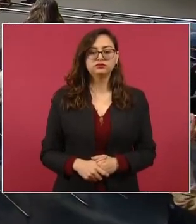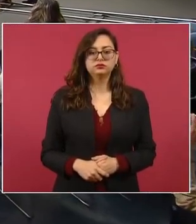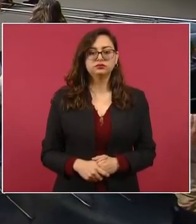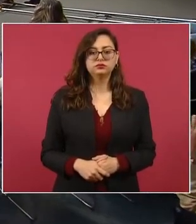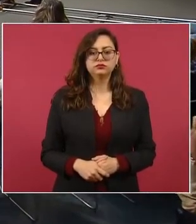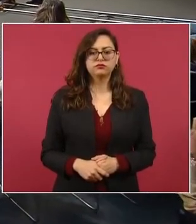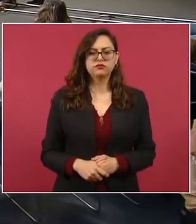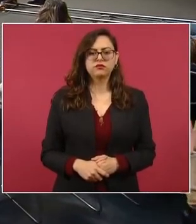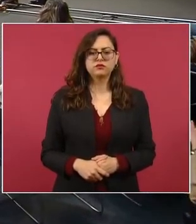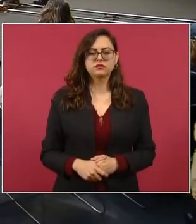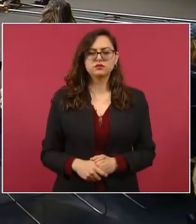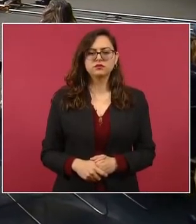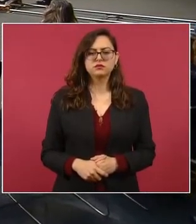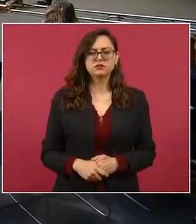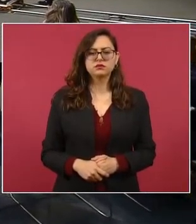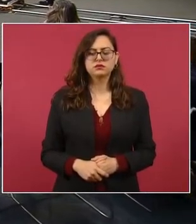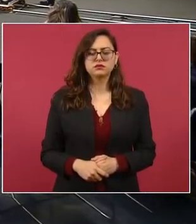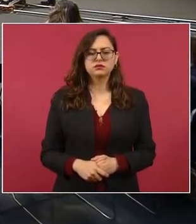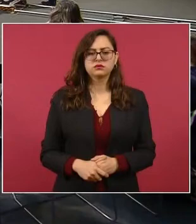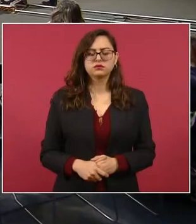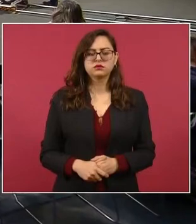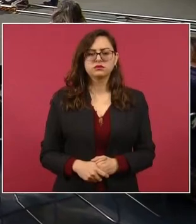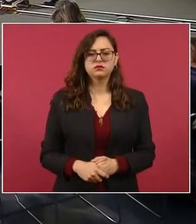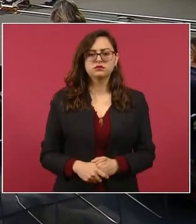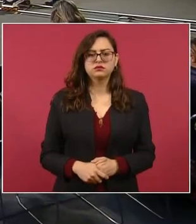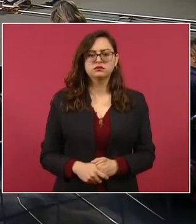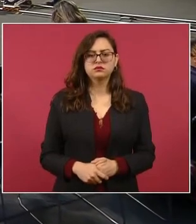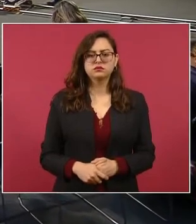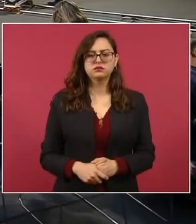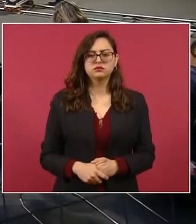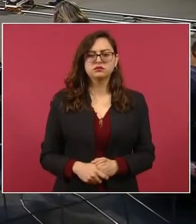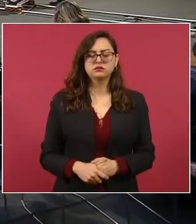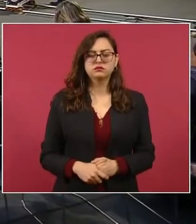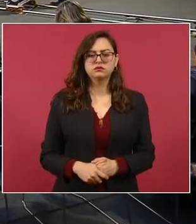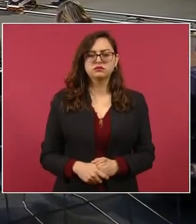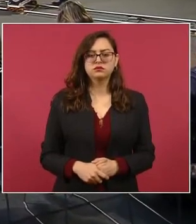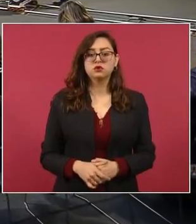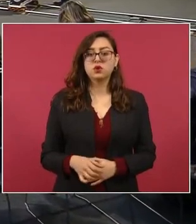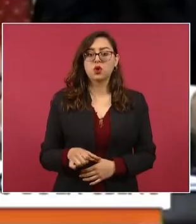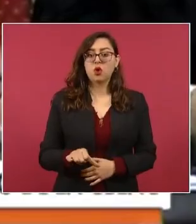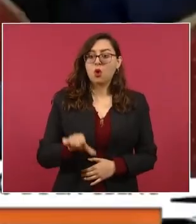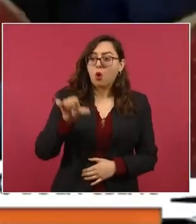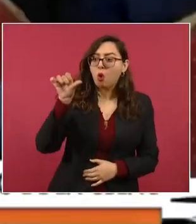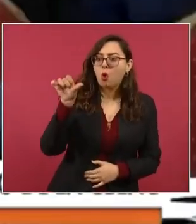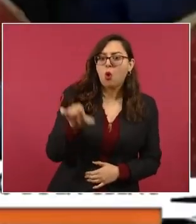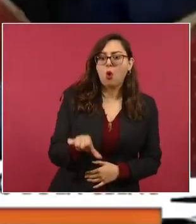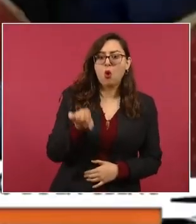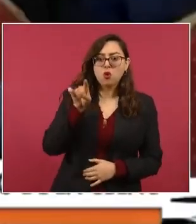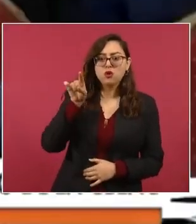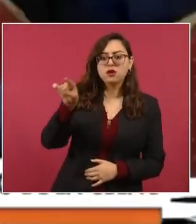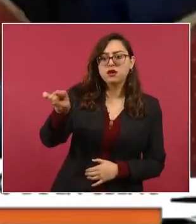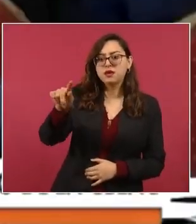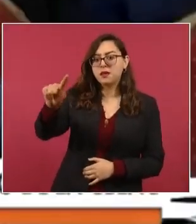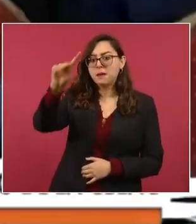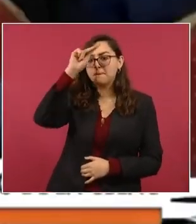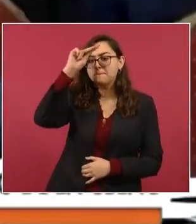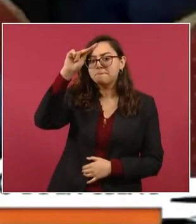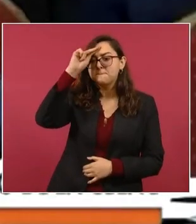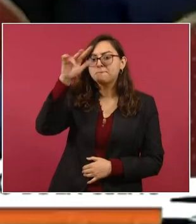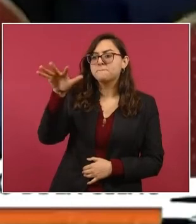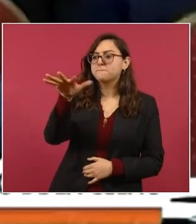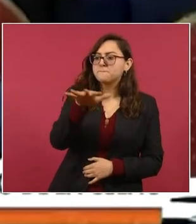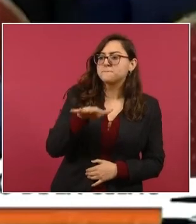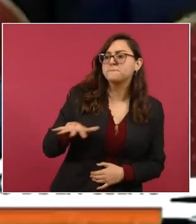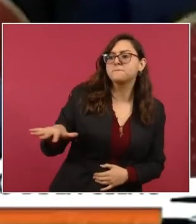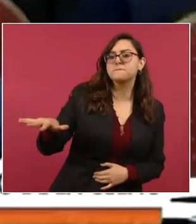Por eso también. No podemos ser indiferentes cuando hoy día en nuestra hermana República del Perú, con el